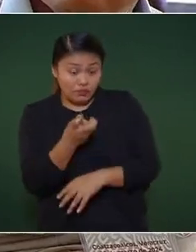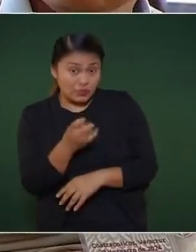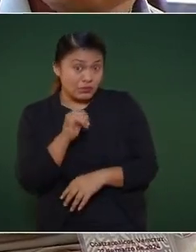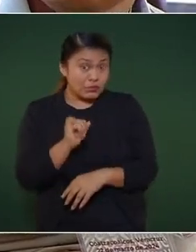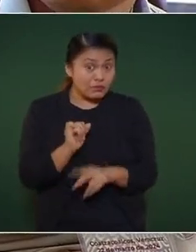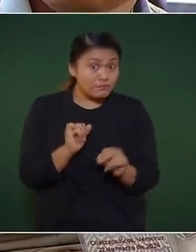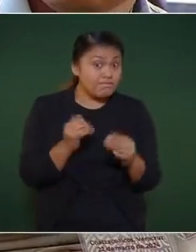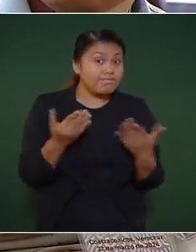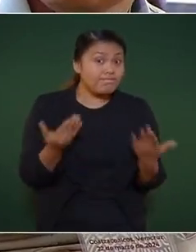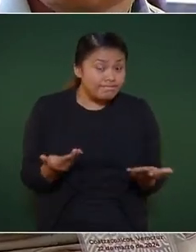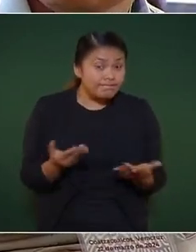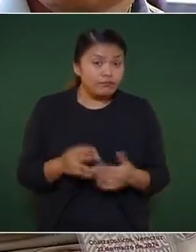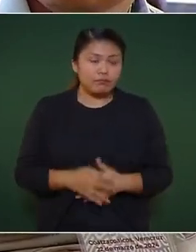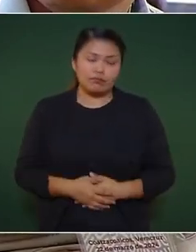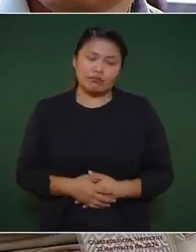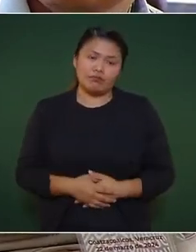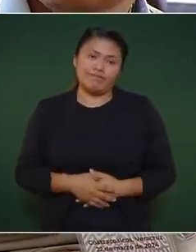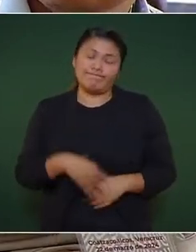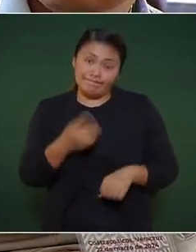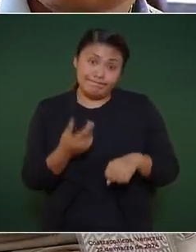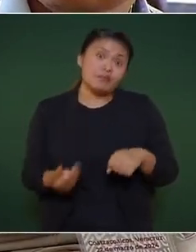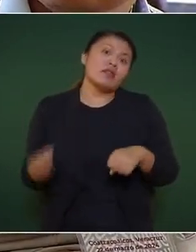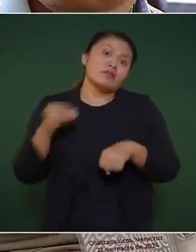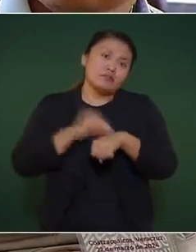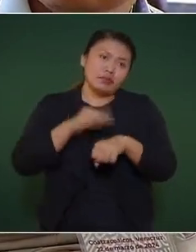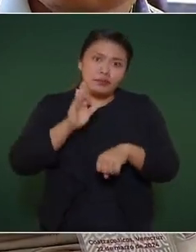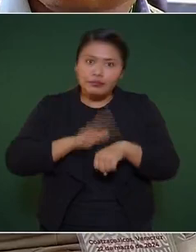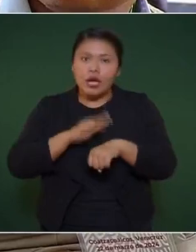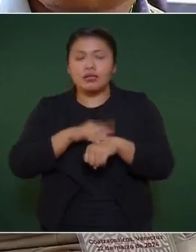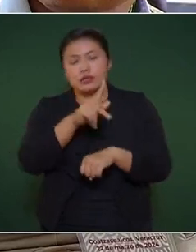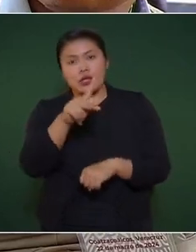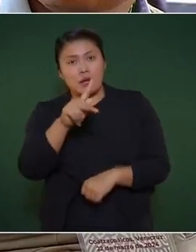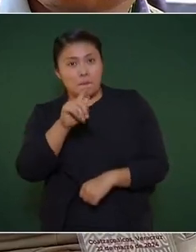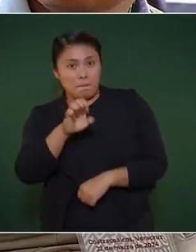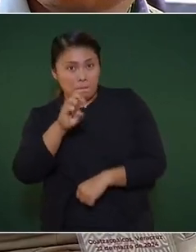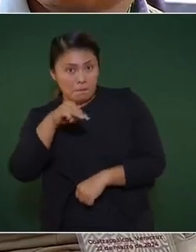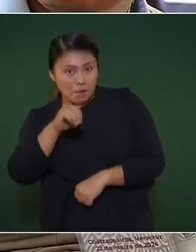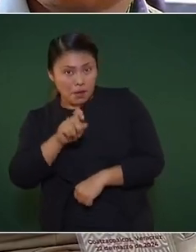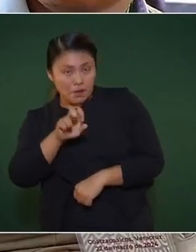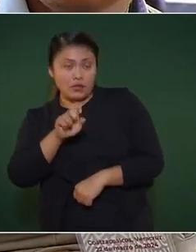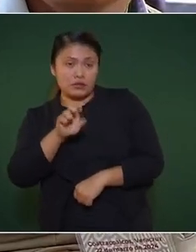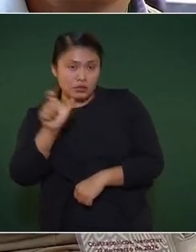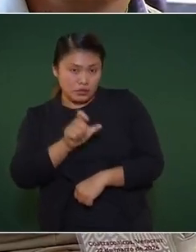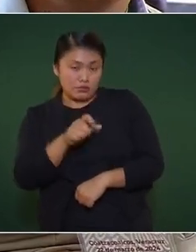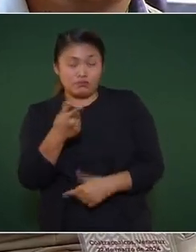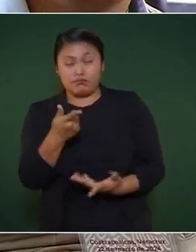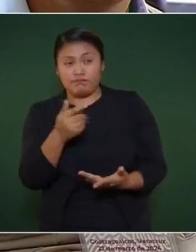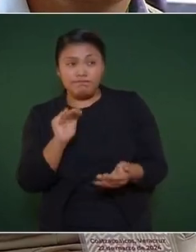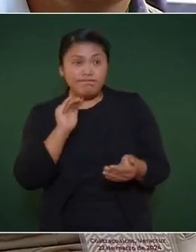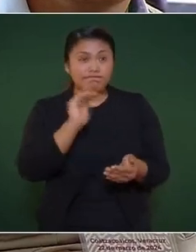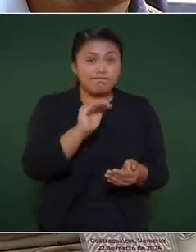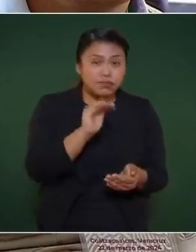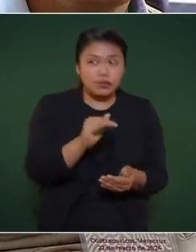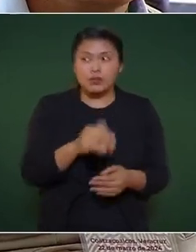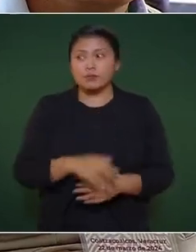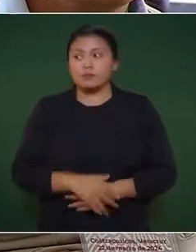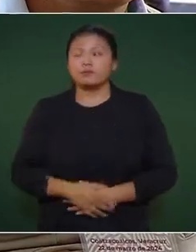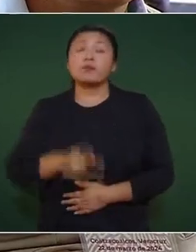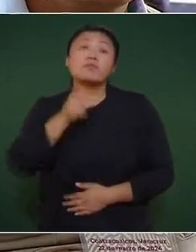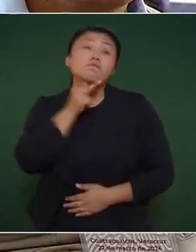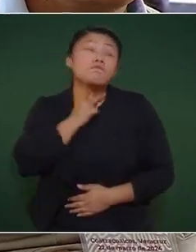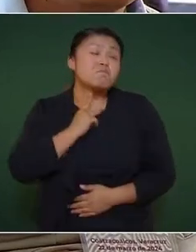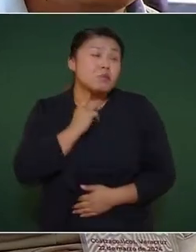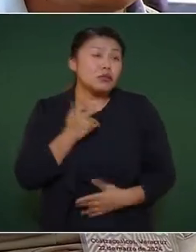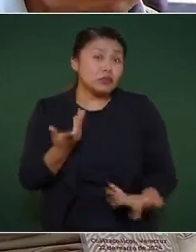también a esto se suma una petición para Pemex en la que se suman empresarios de la construcción del sur de Veracruz que manifiestan